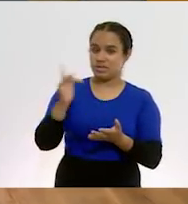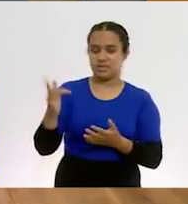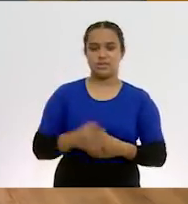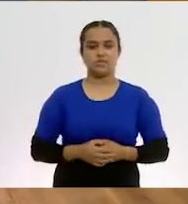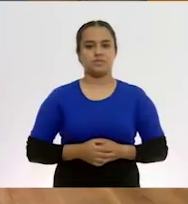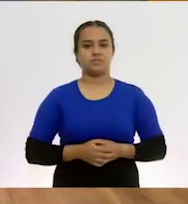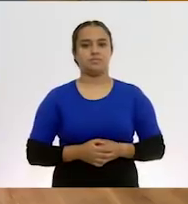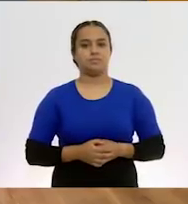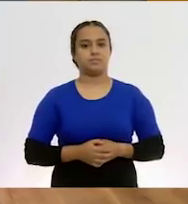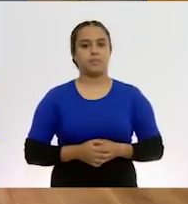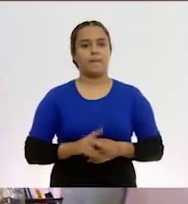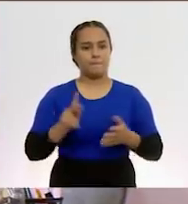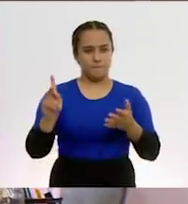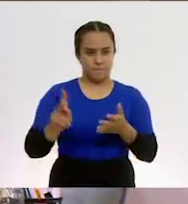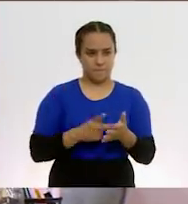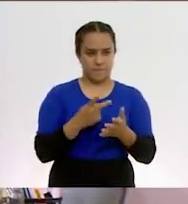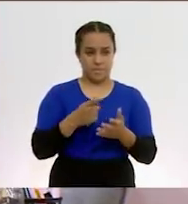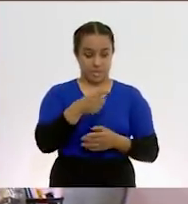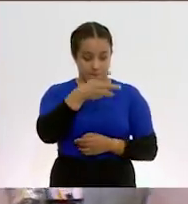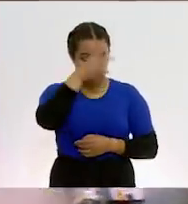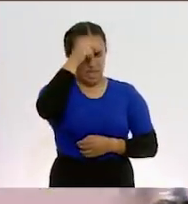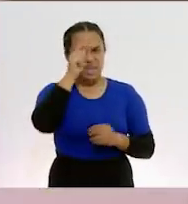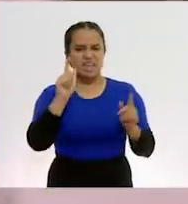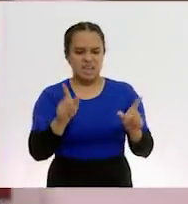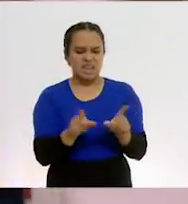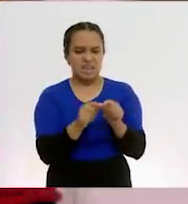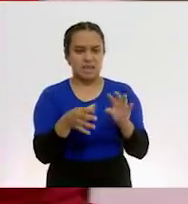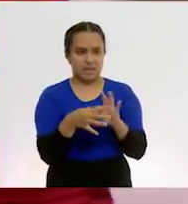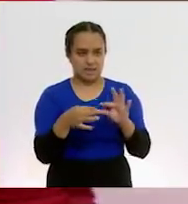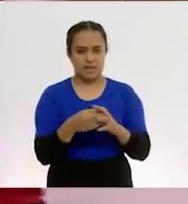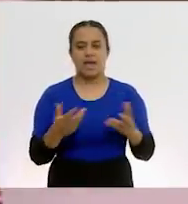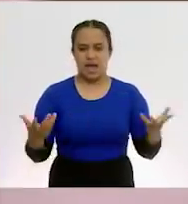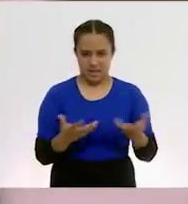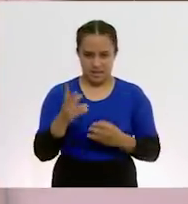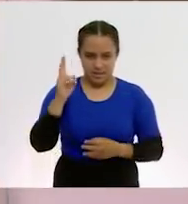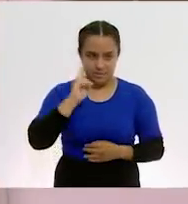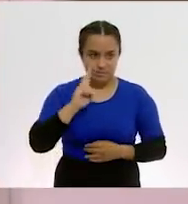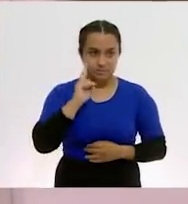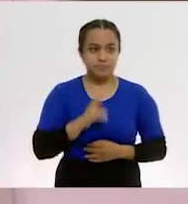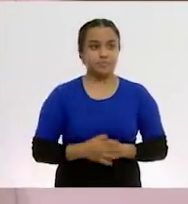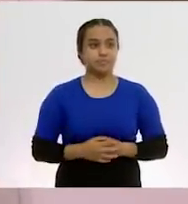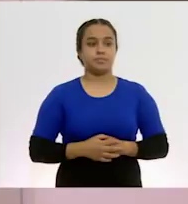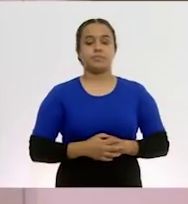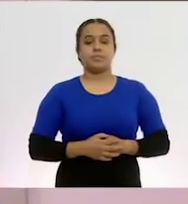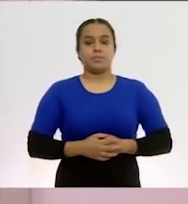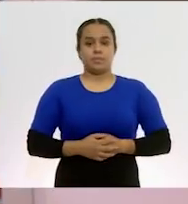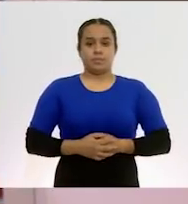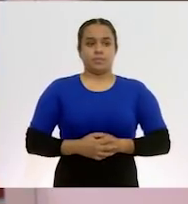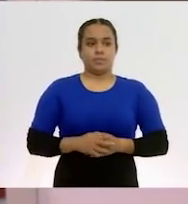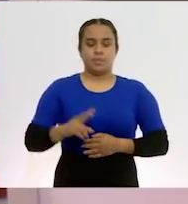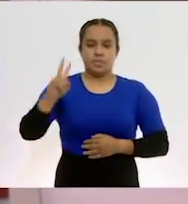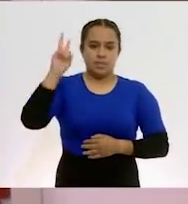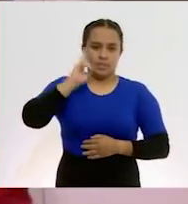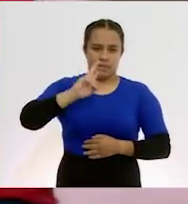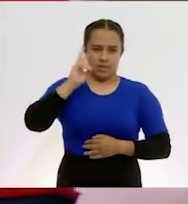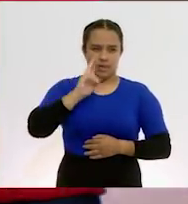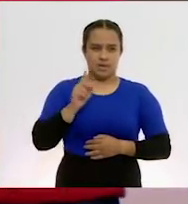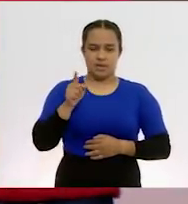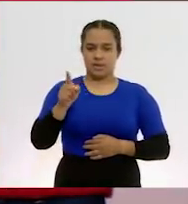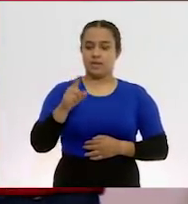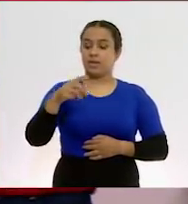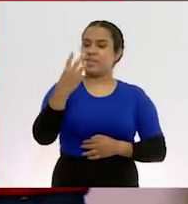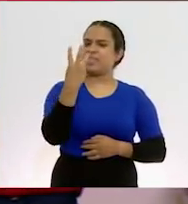bueno, recapitulando lo aprendido, vamos a hacer lo siguiente. Vamos a ver esta actividad.